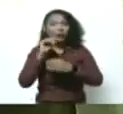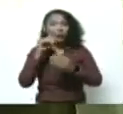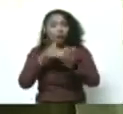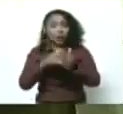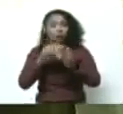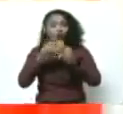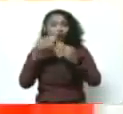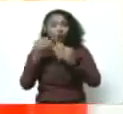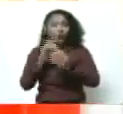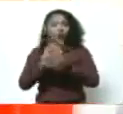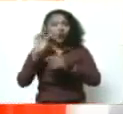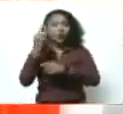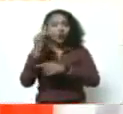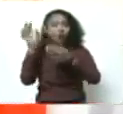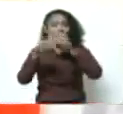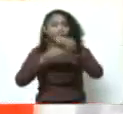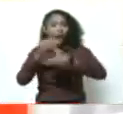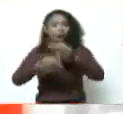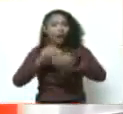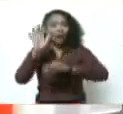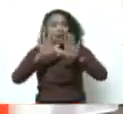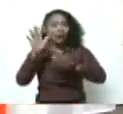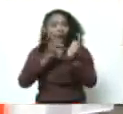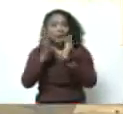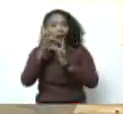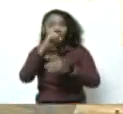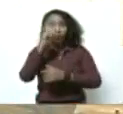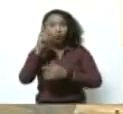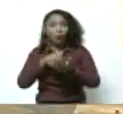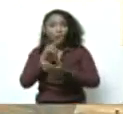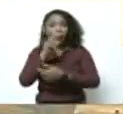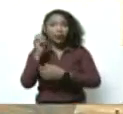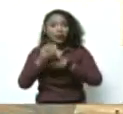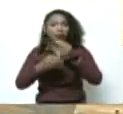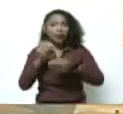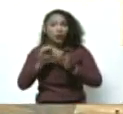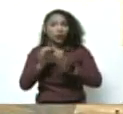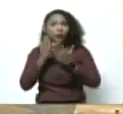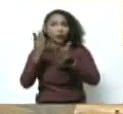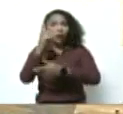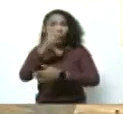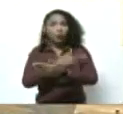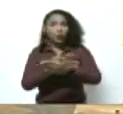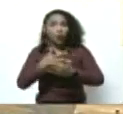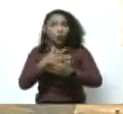$5,400,000. La segunda fue realizada el 15 de abril del año 2020. Se donó